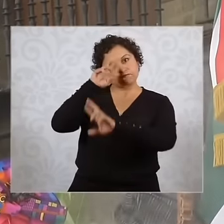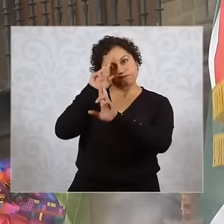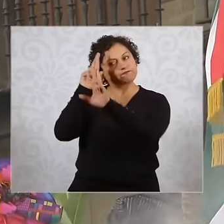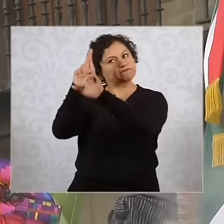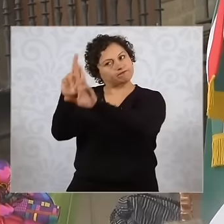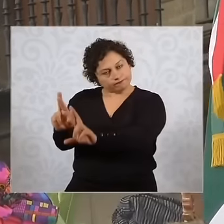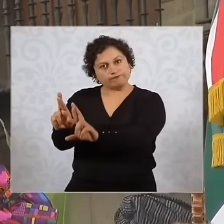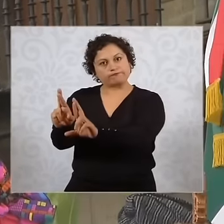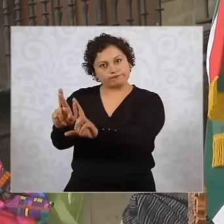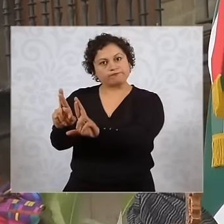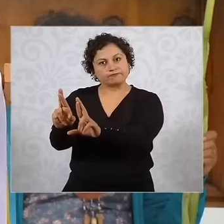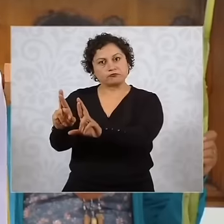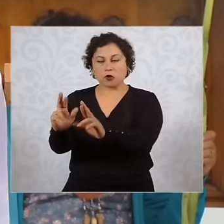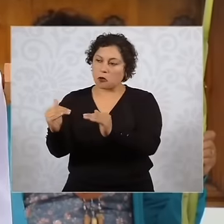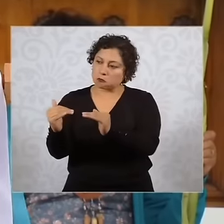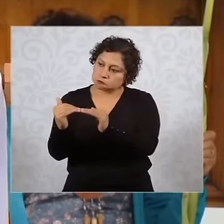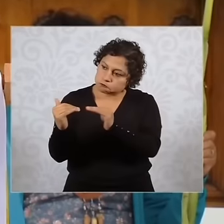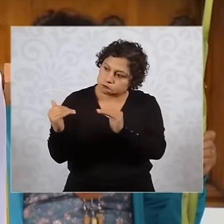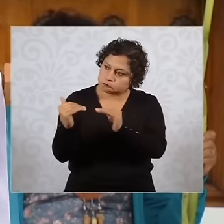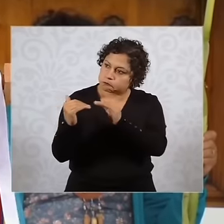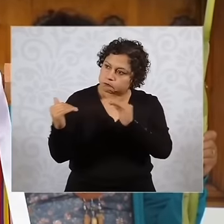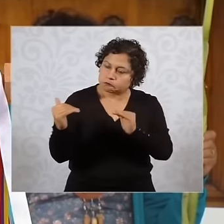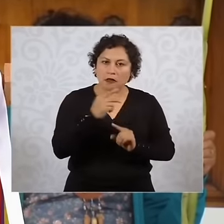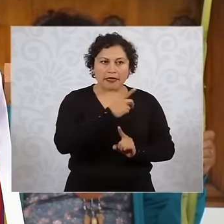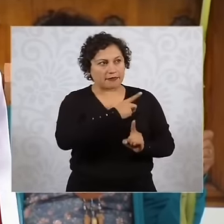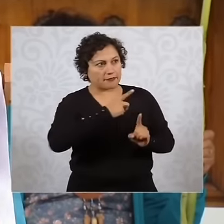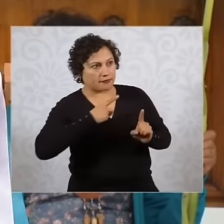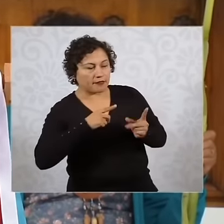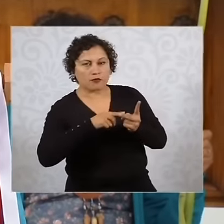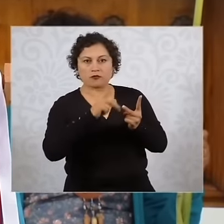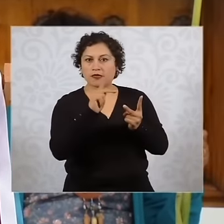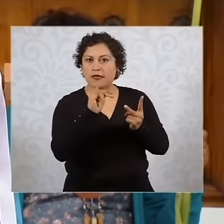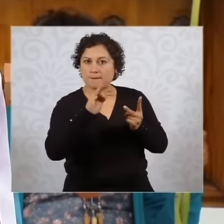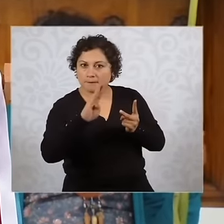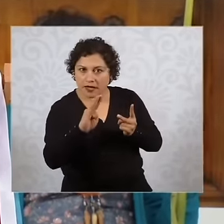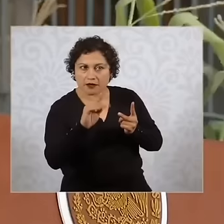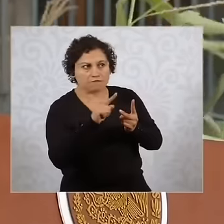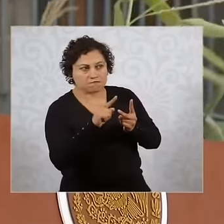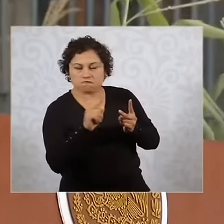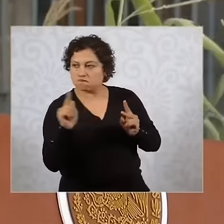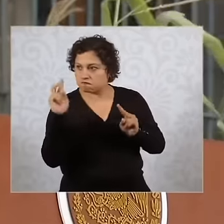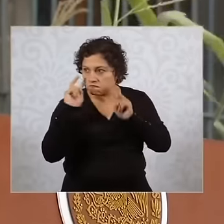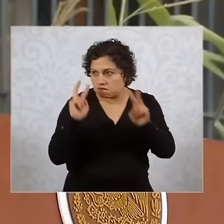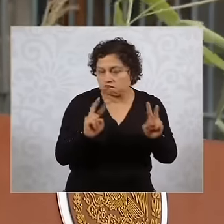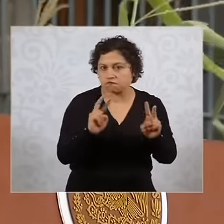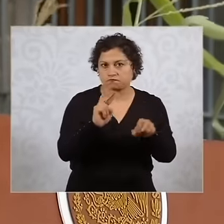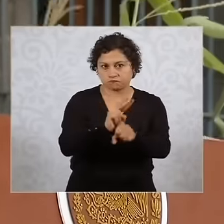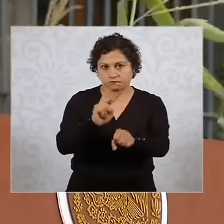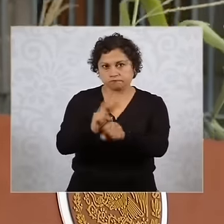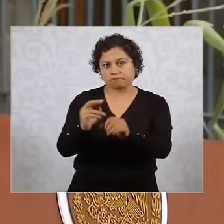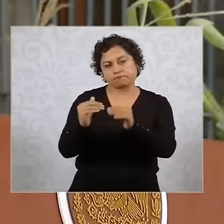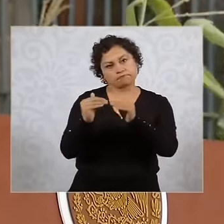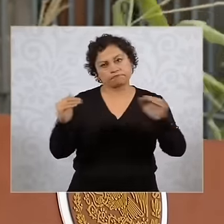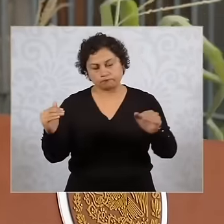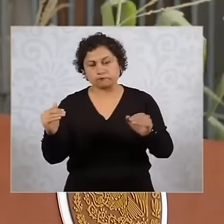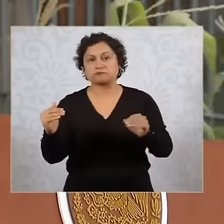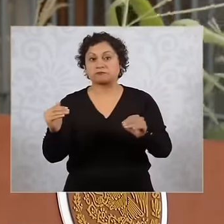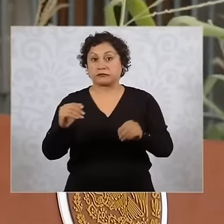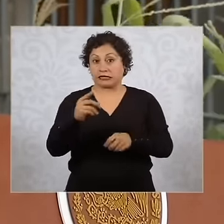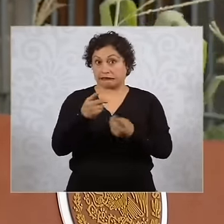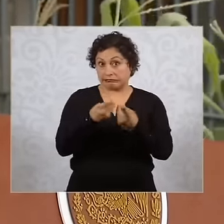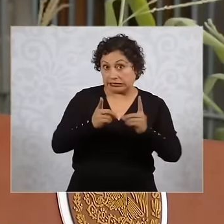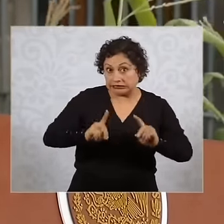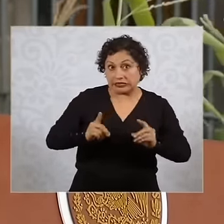equilibrio razonable entre deuda y Producto Interno Bruto. Seguiremos financiando el desarrollo con